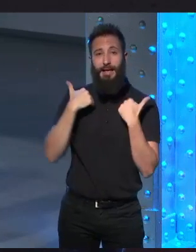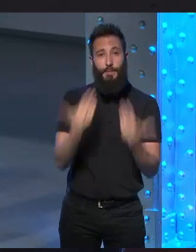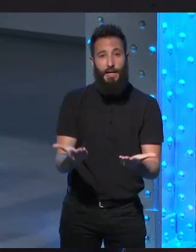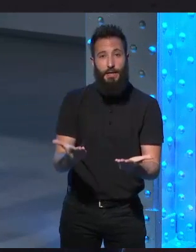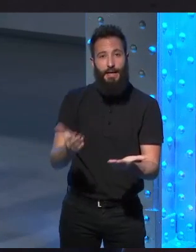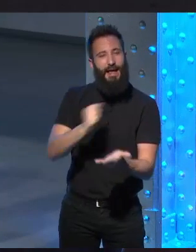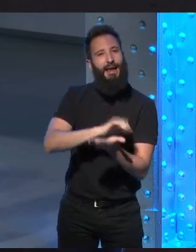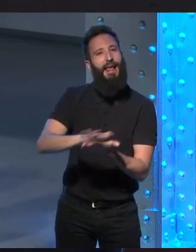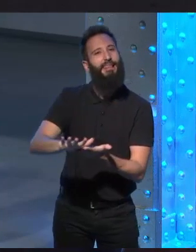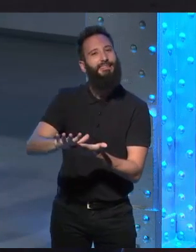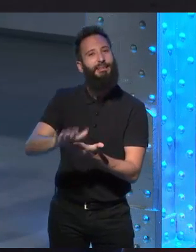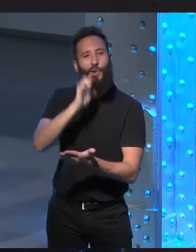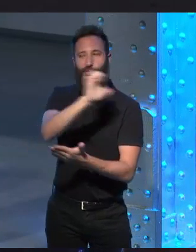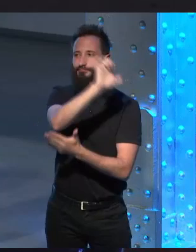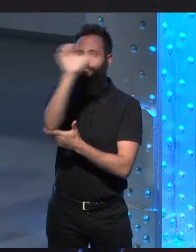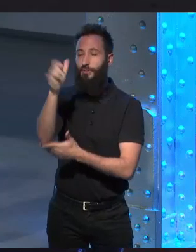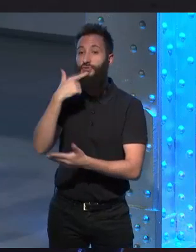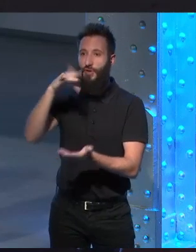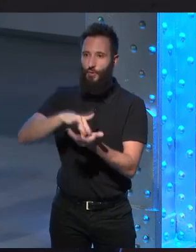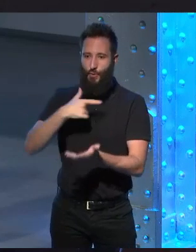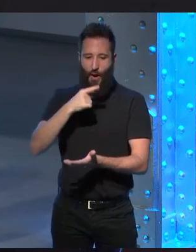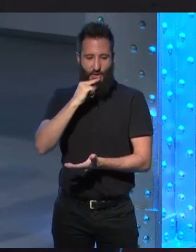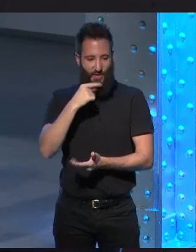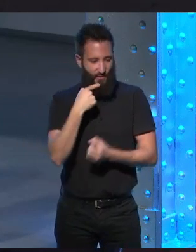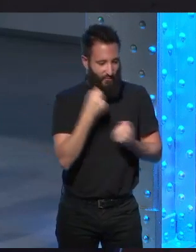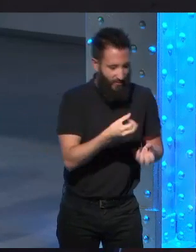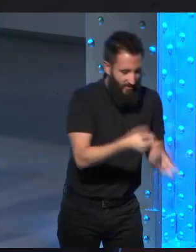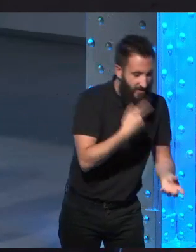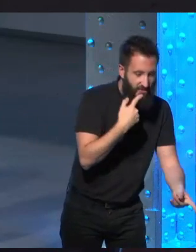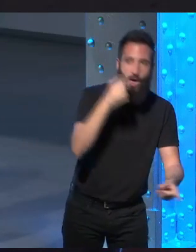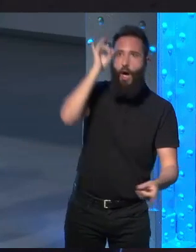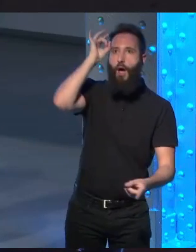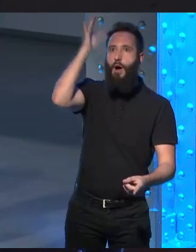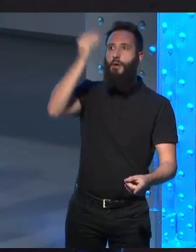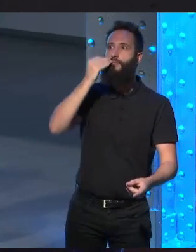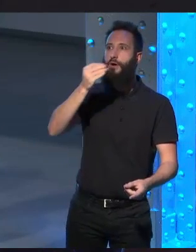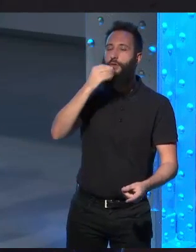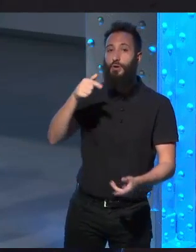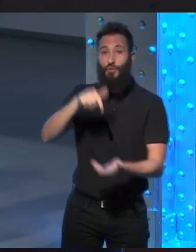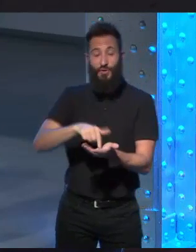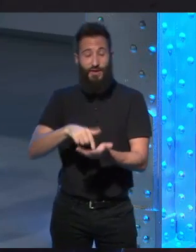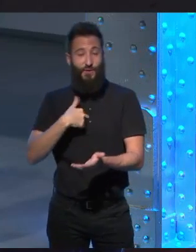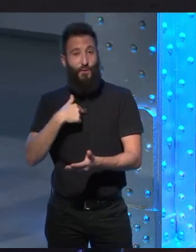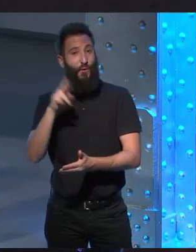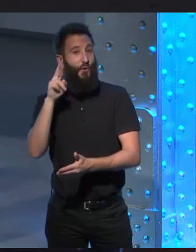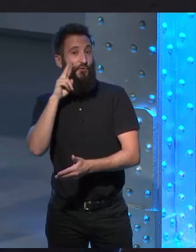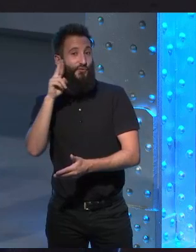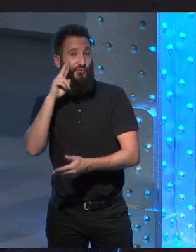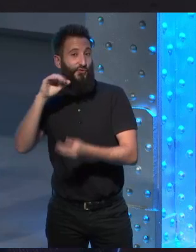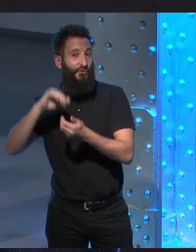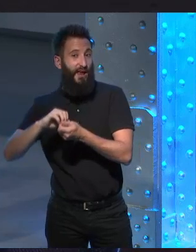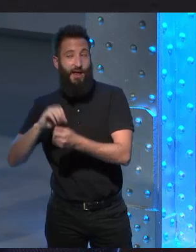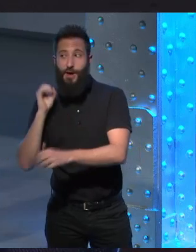Bueno, entonces se lo dije a un nieto mío, dijo, qué idea más buena. Se lo dije a una consuegra mía y me dijo, ¿cuánto valdrá